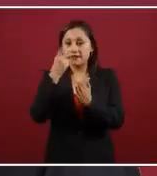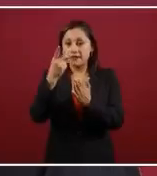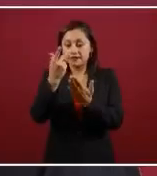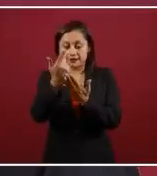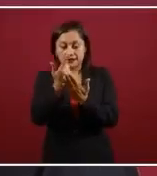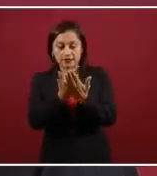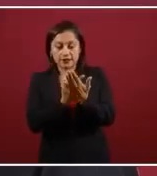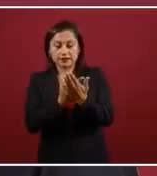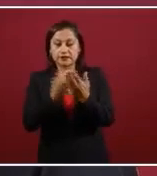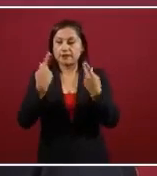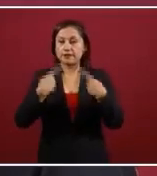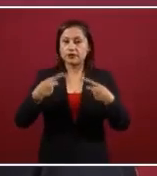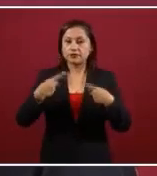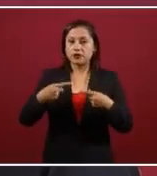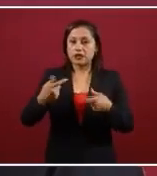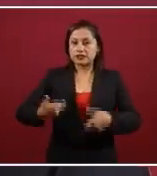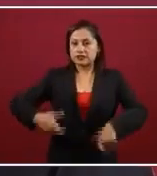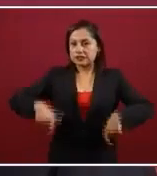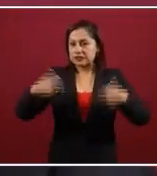mundo